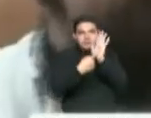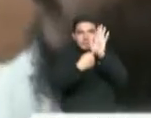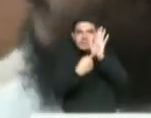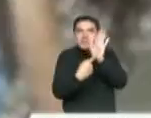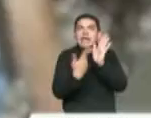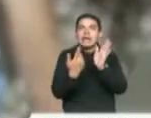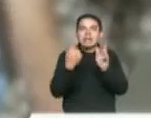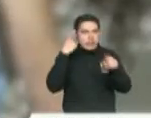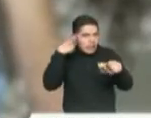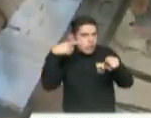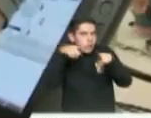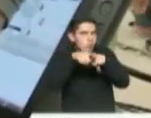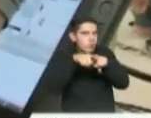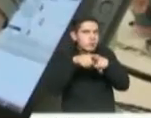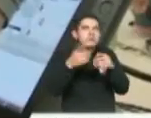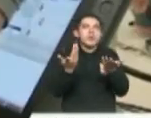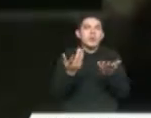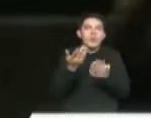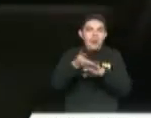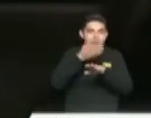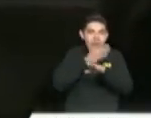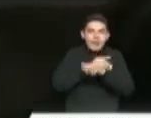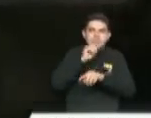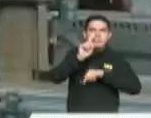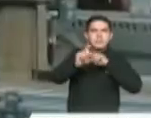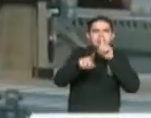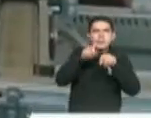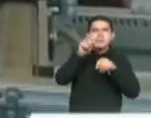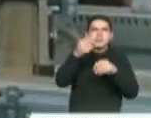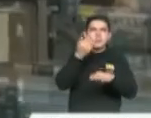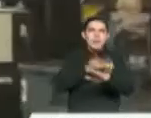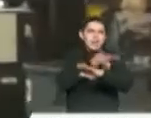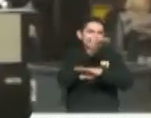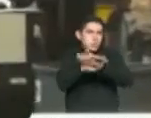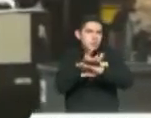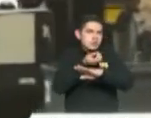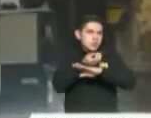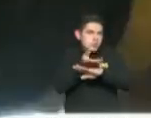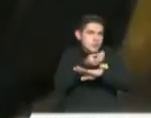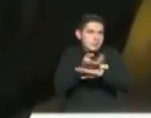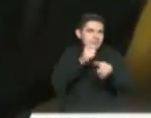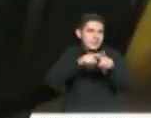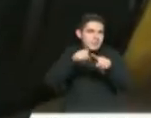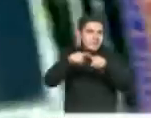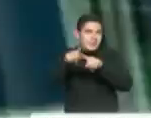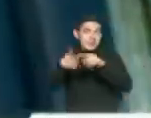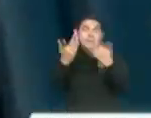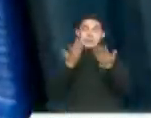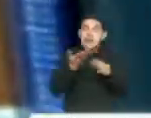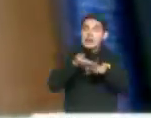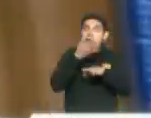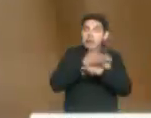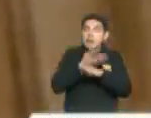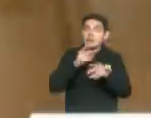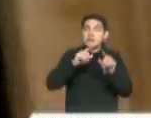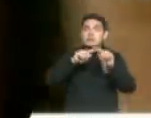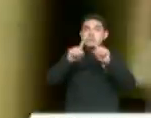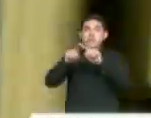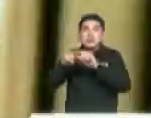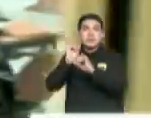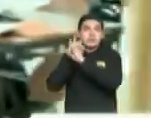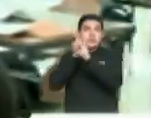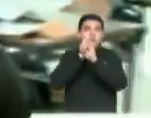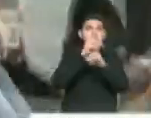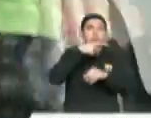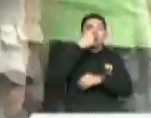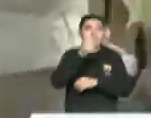consensos alcanzados en la consulta prelegislativa aportes recomendaciones y propuestas planteadas por los organismos e instituciones